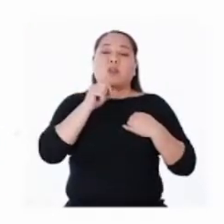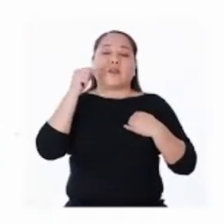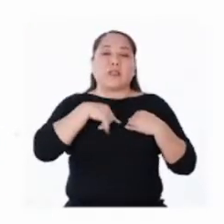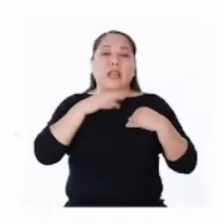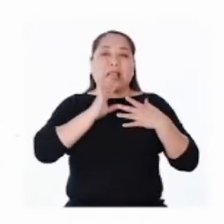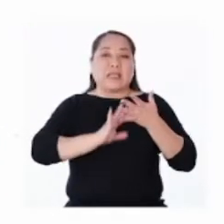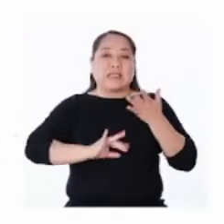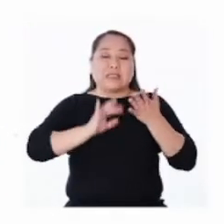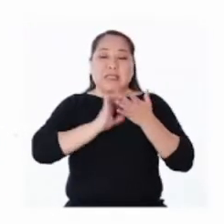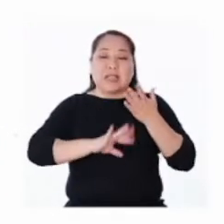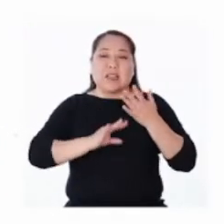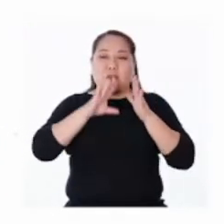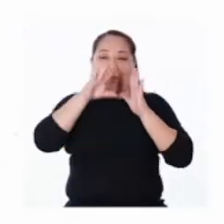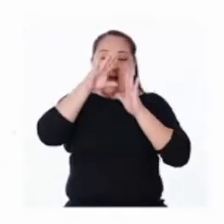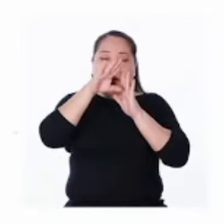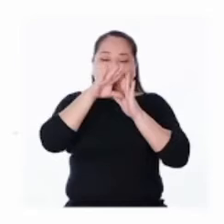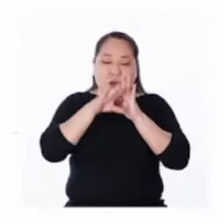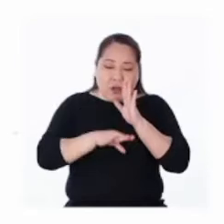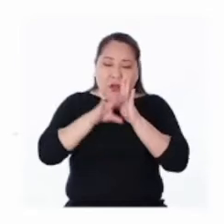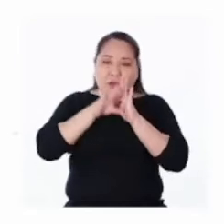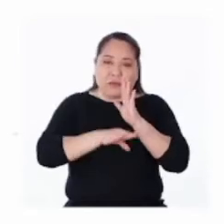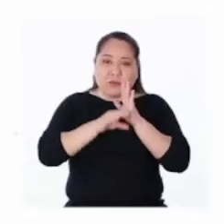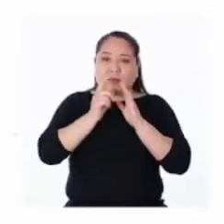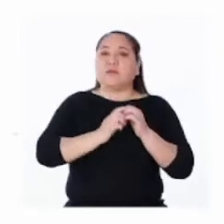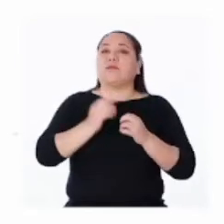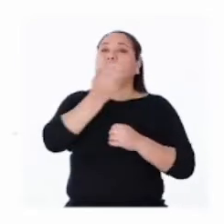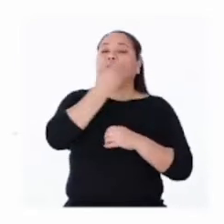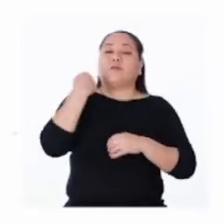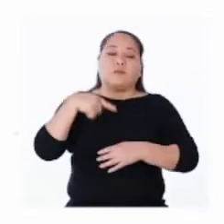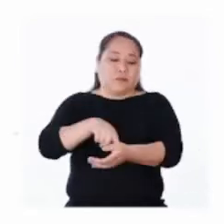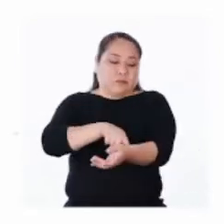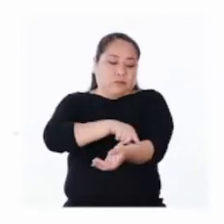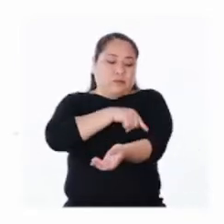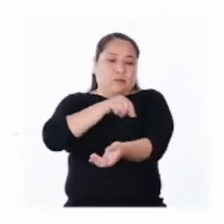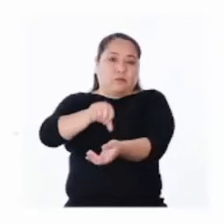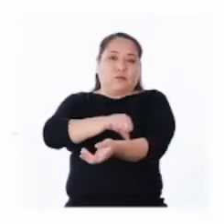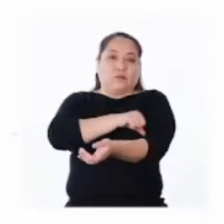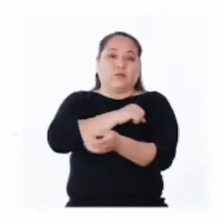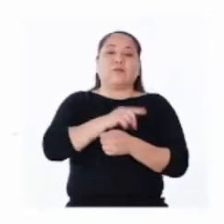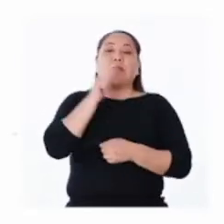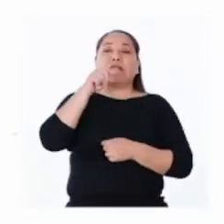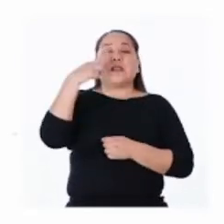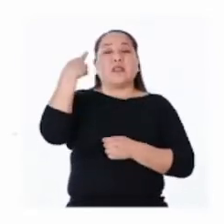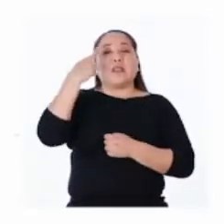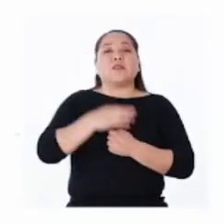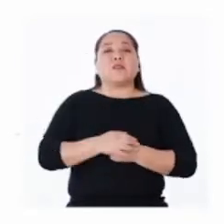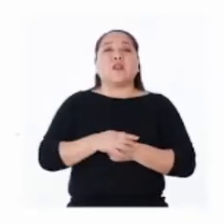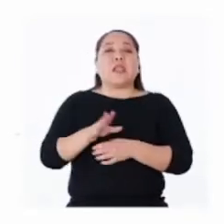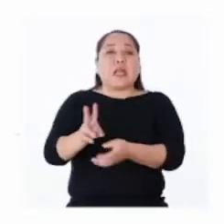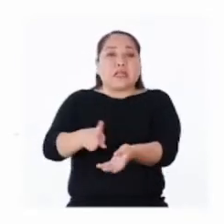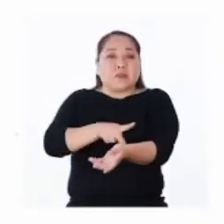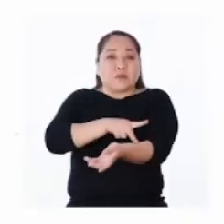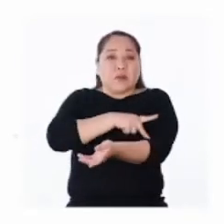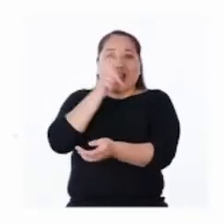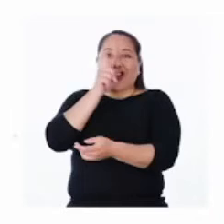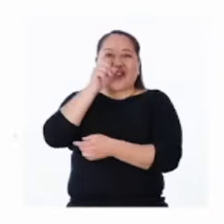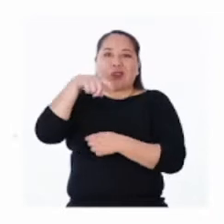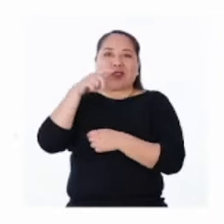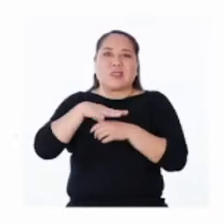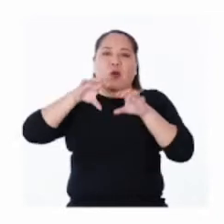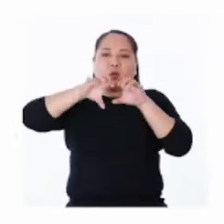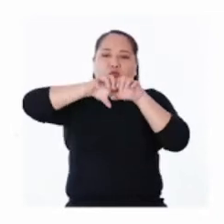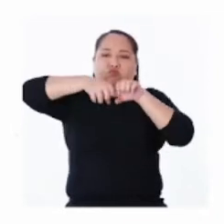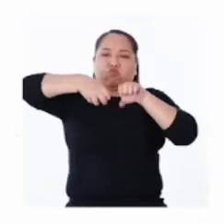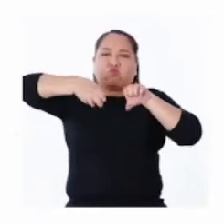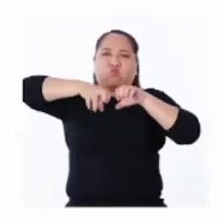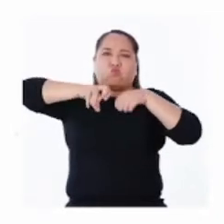sangre tiene una presión mucho más baja de la que tenía en las arterias. Por tanto, las venas no necesitan